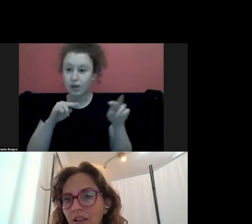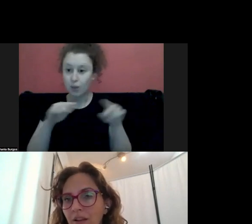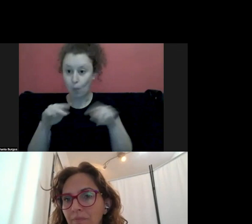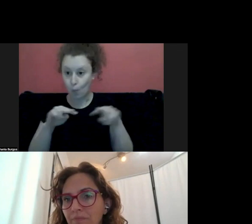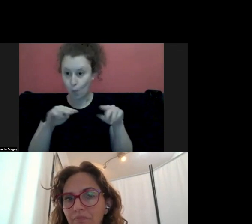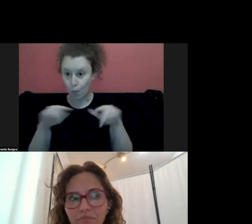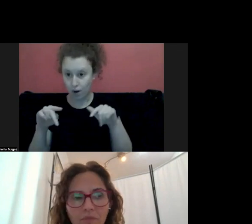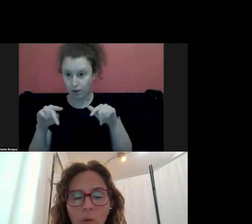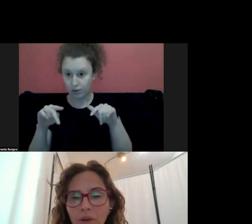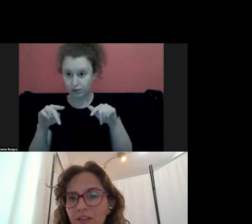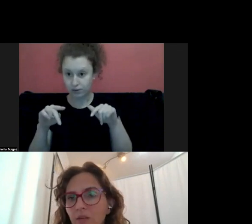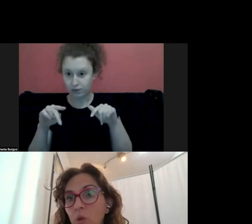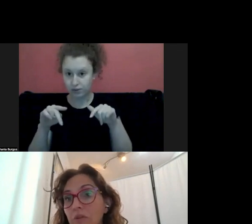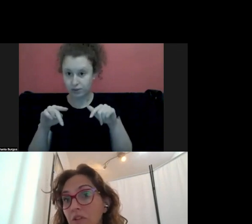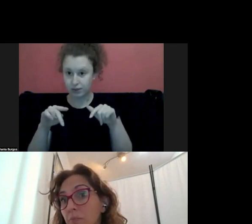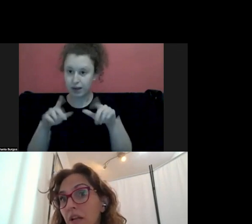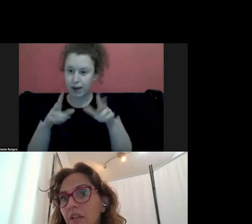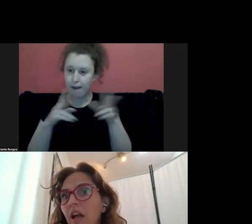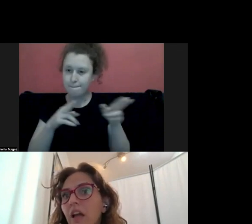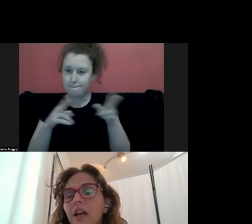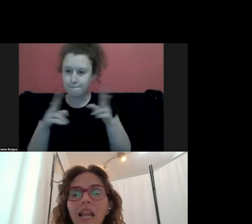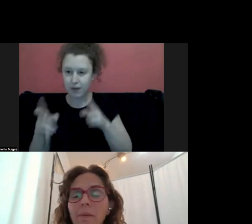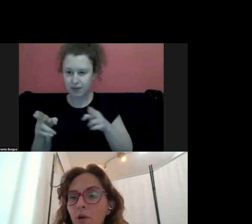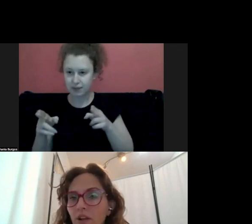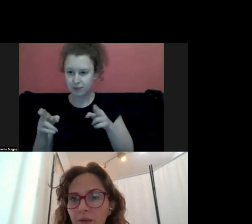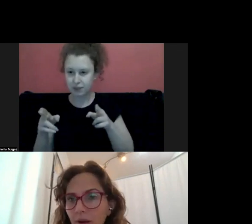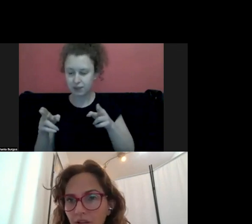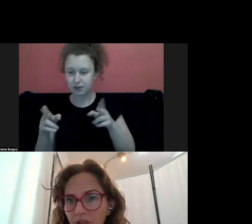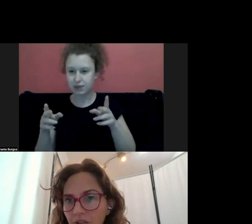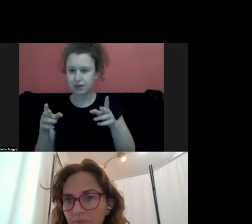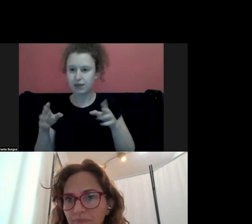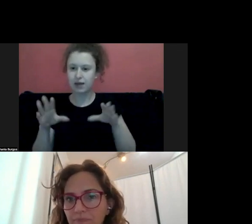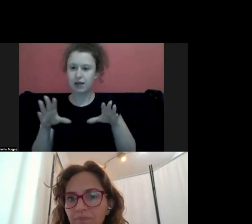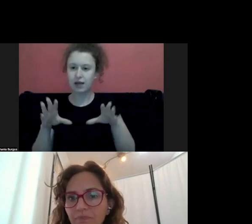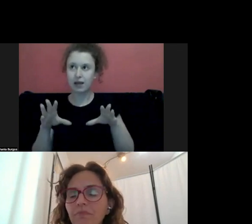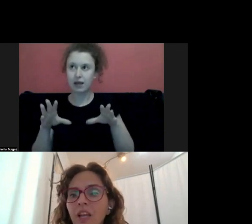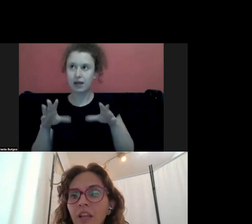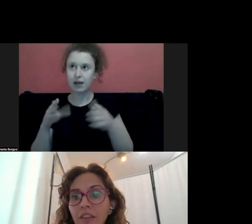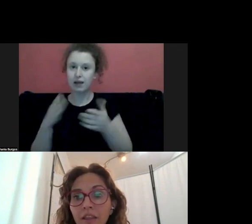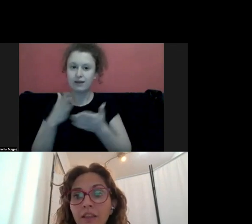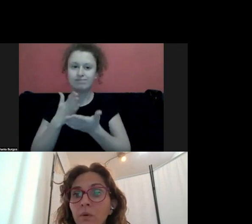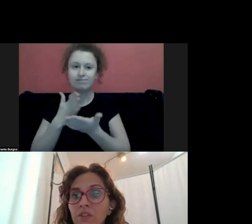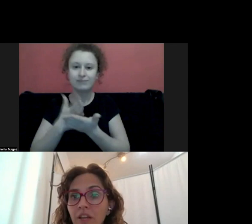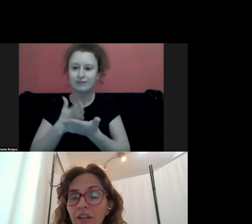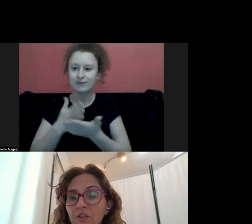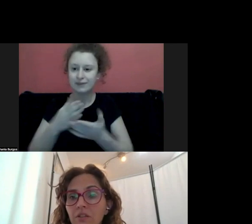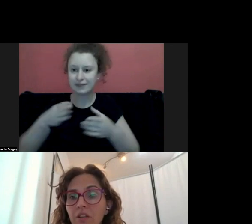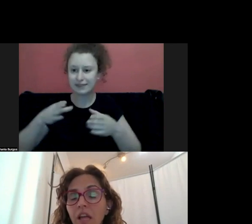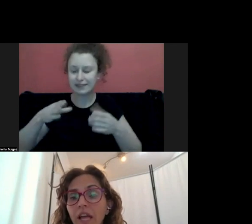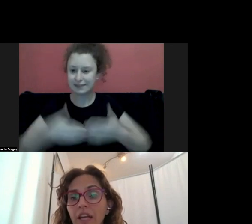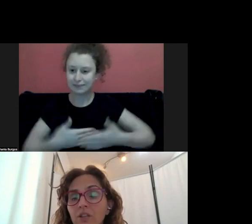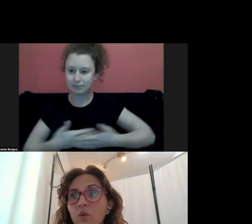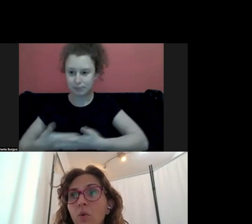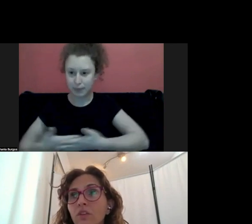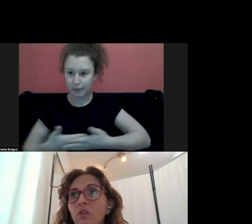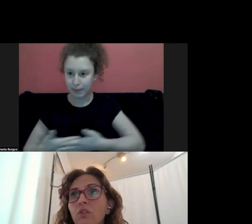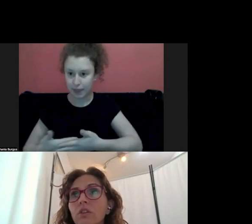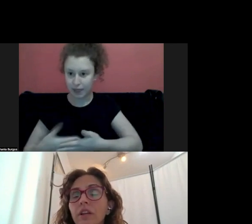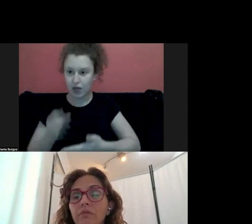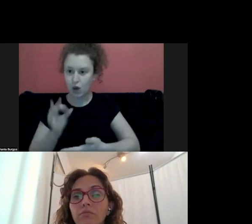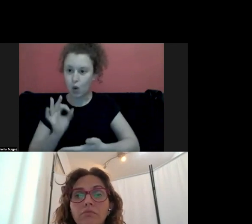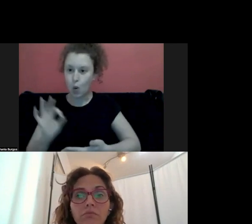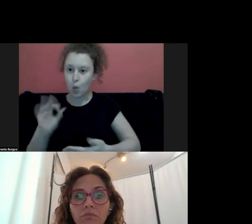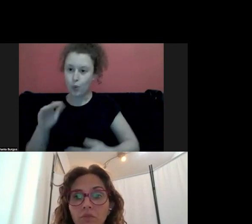mayoría de comunidades autónomas en España y en la mayoría de países. De 0 a 6 es